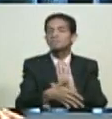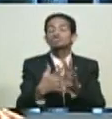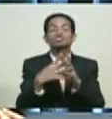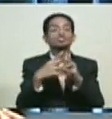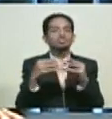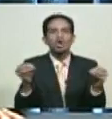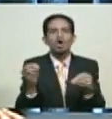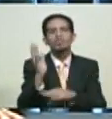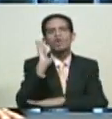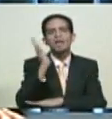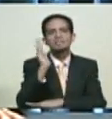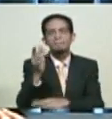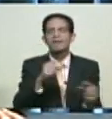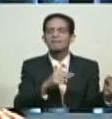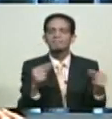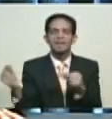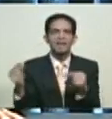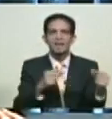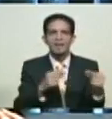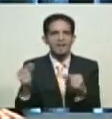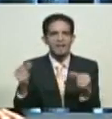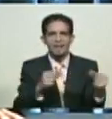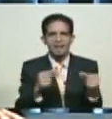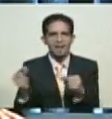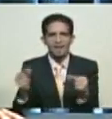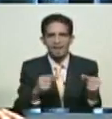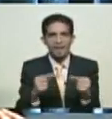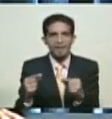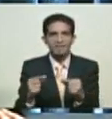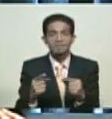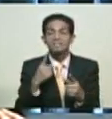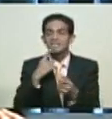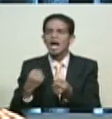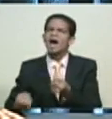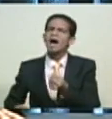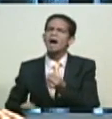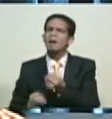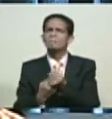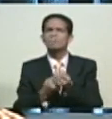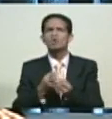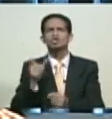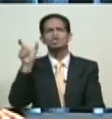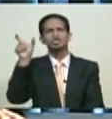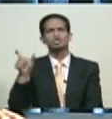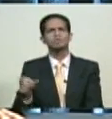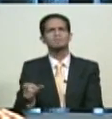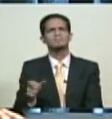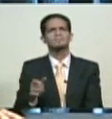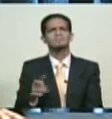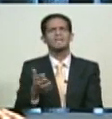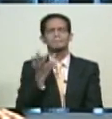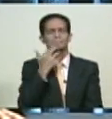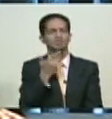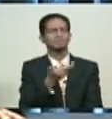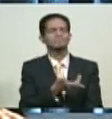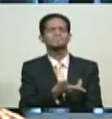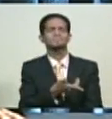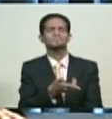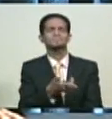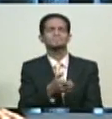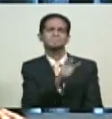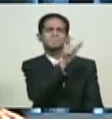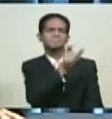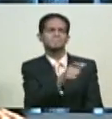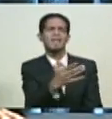entonces tuvimos el apoyo de las cableras recuerdan la época creo que ese dinero el adueñó de directv no